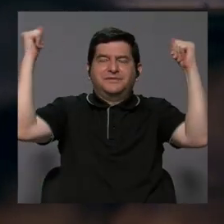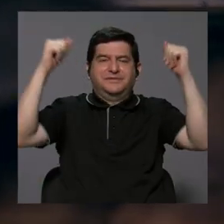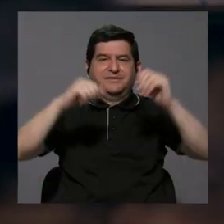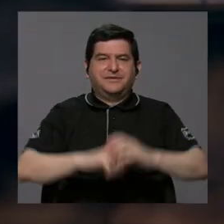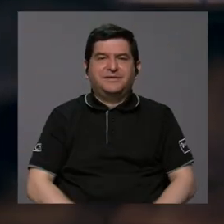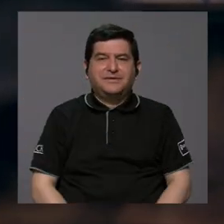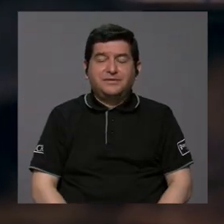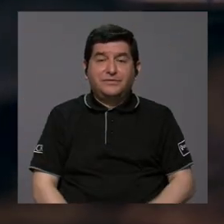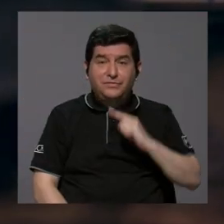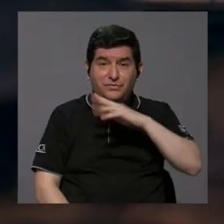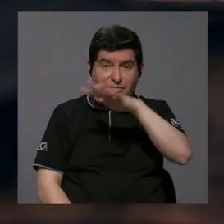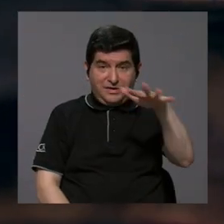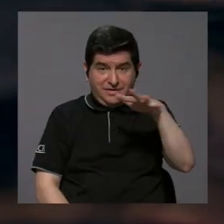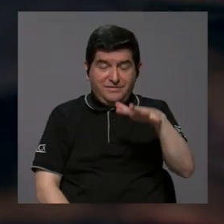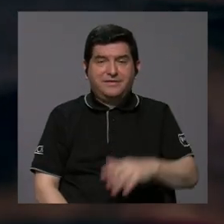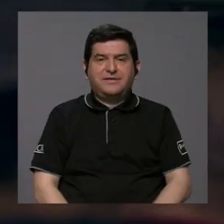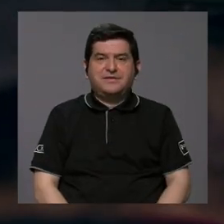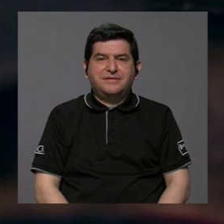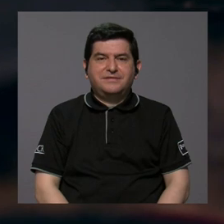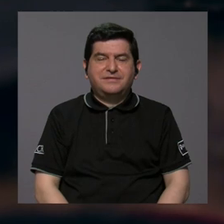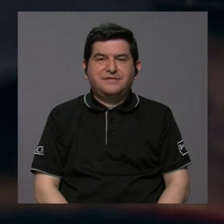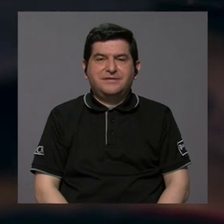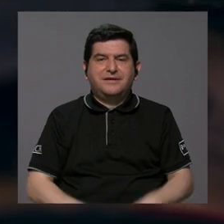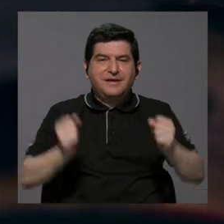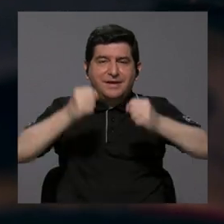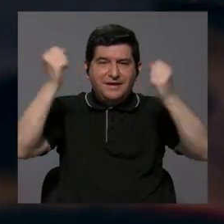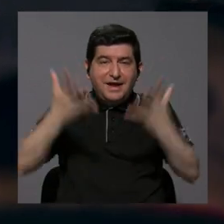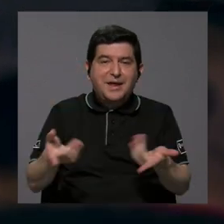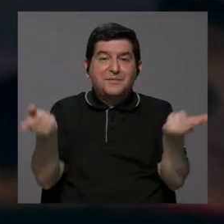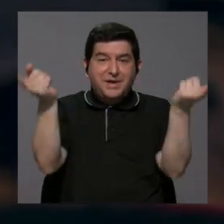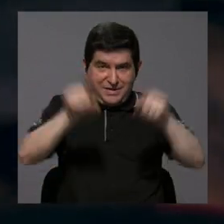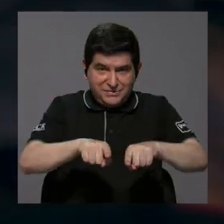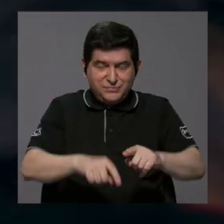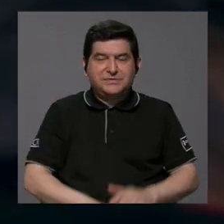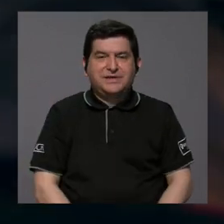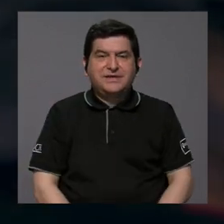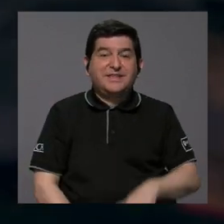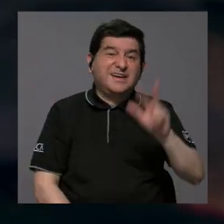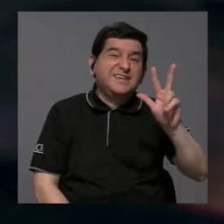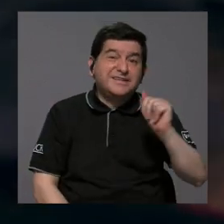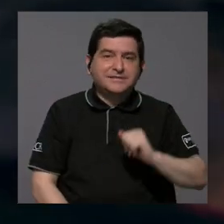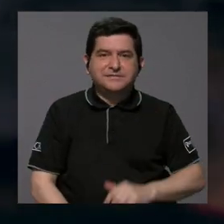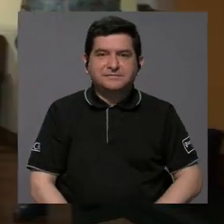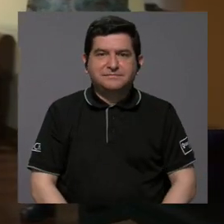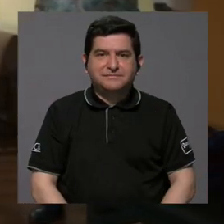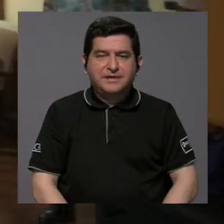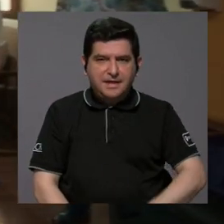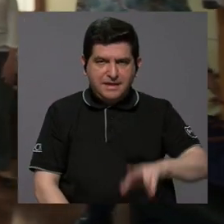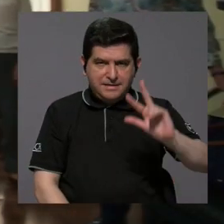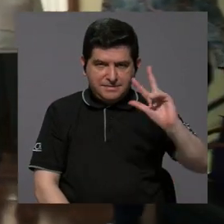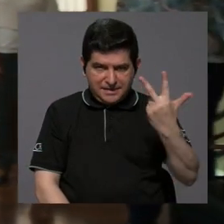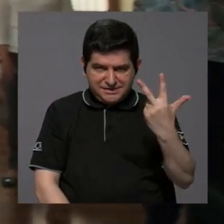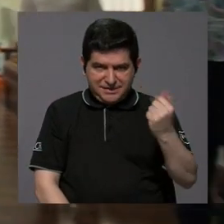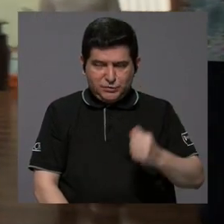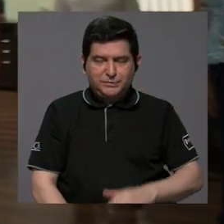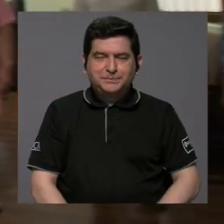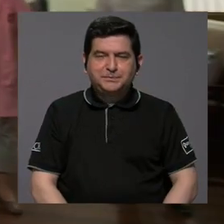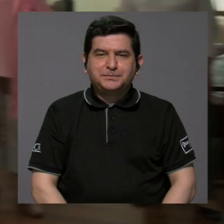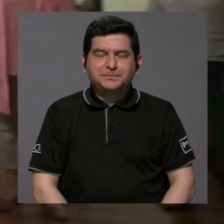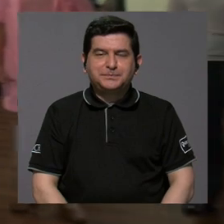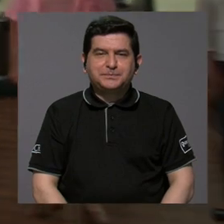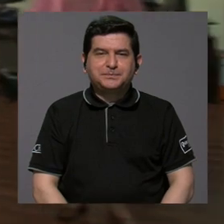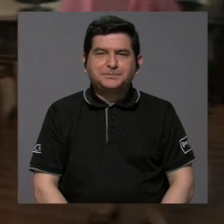una realidad que la mía la magia suceda exactamente y número tres y número tres